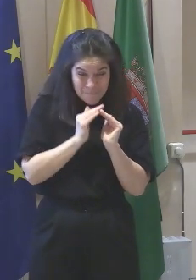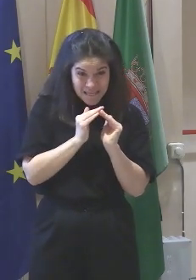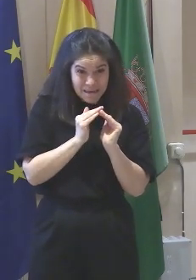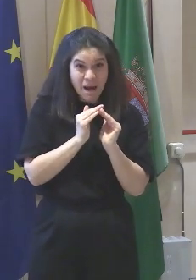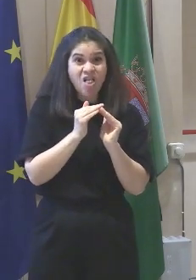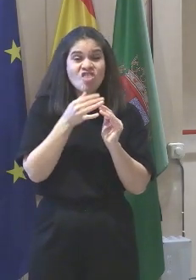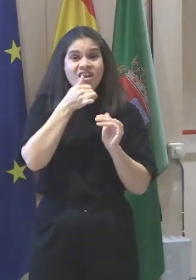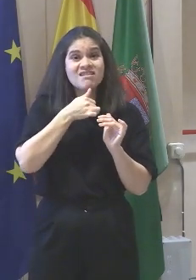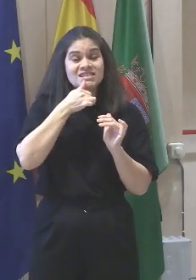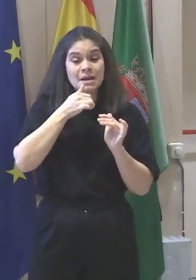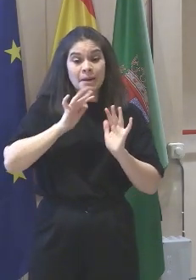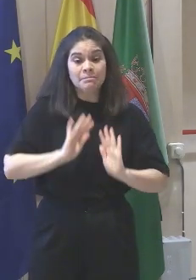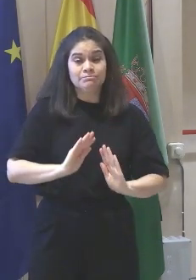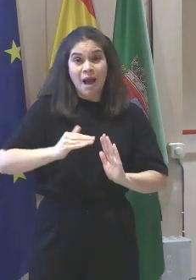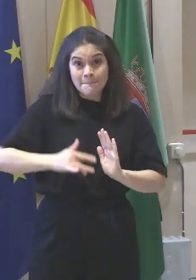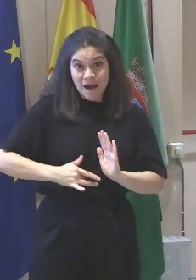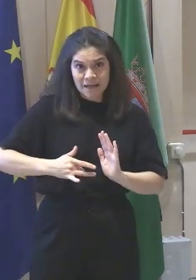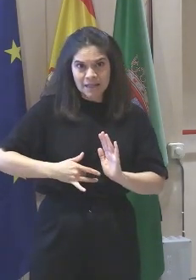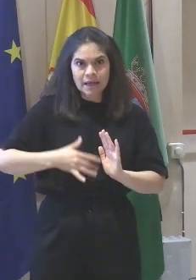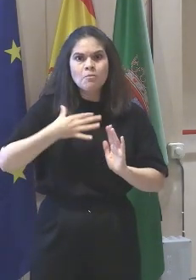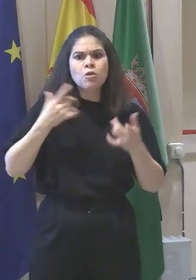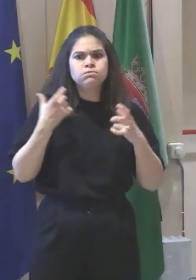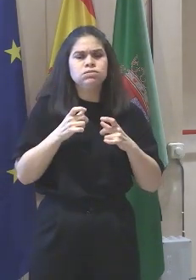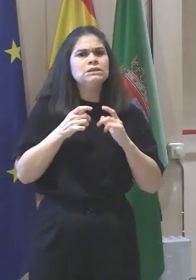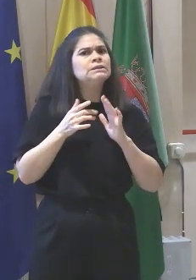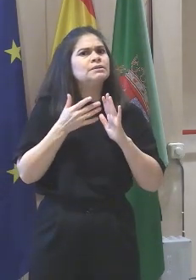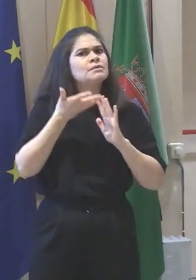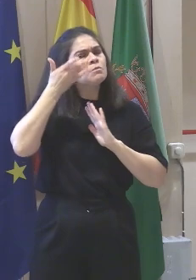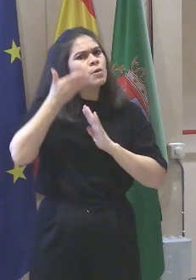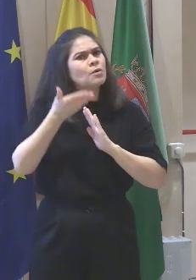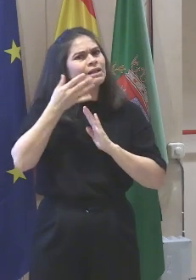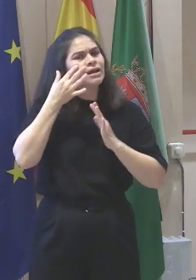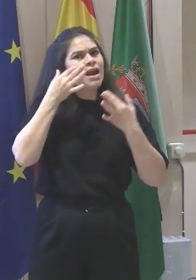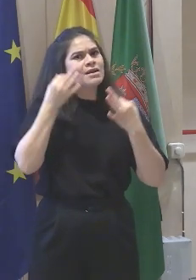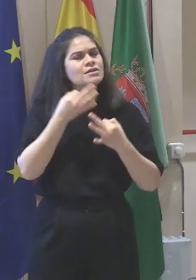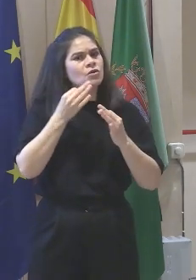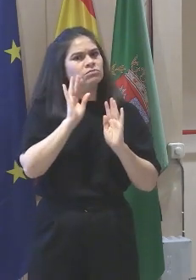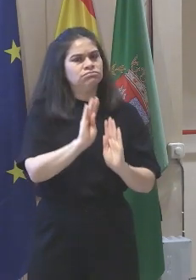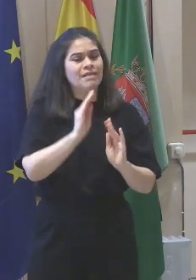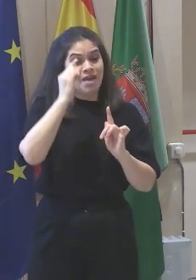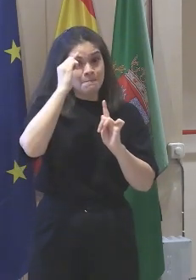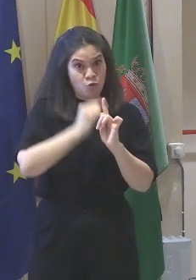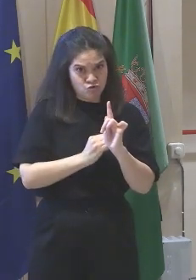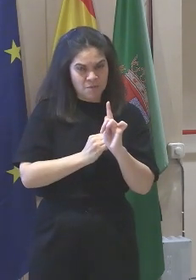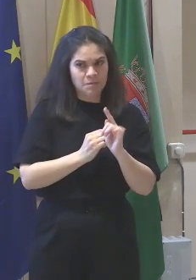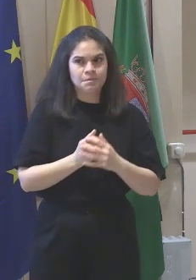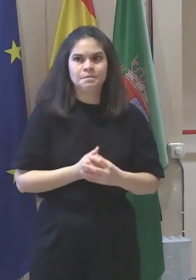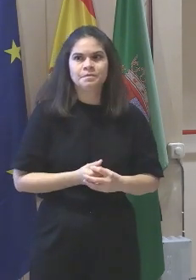C de reserva pancreática es capaz de reducir significativamente el riesgo de hipoglucemia.